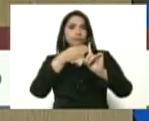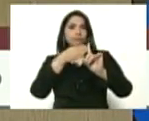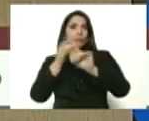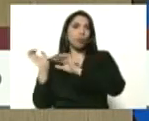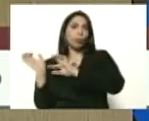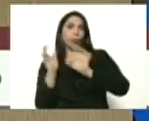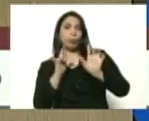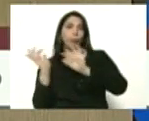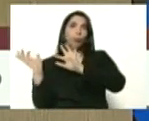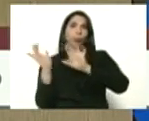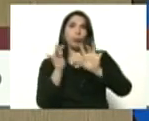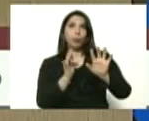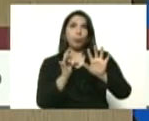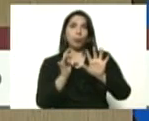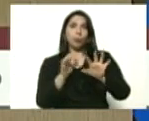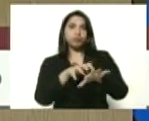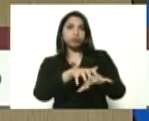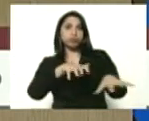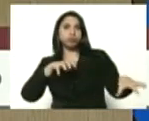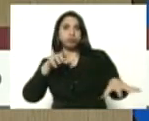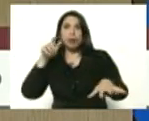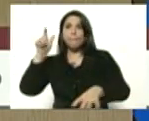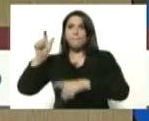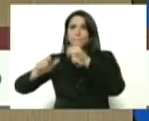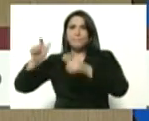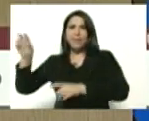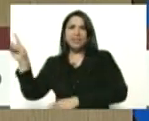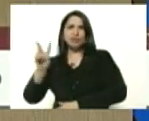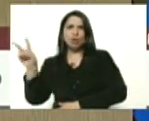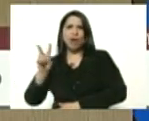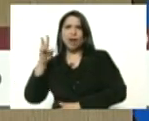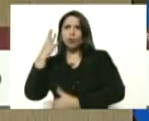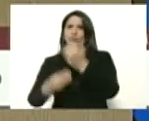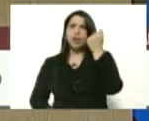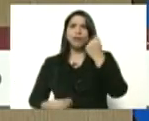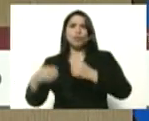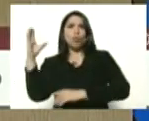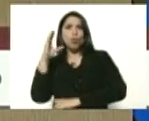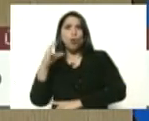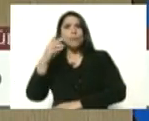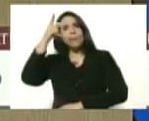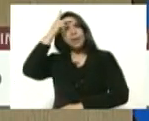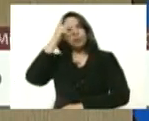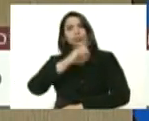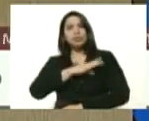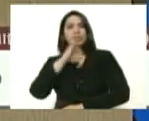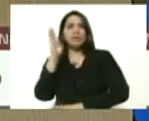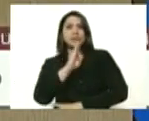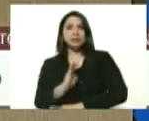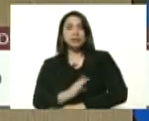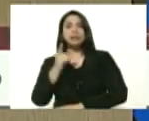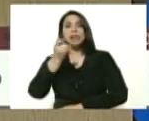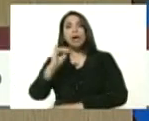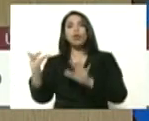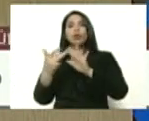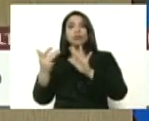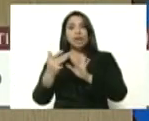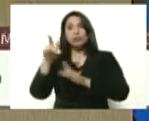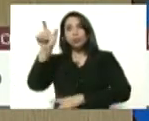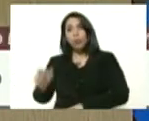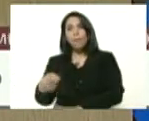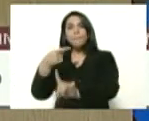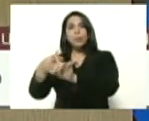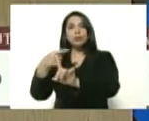de connacionales que vienen huyendo de Colombia, de Ecuador, de Perú, de Chile, de Brasil, y estuvo en contacto con un caso